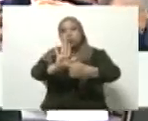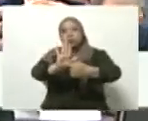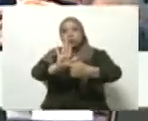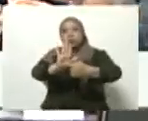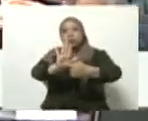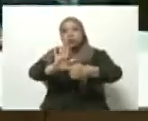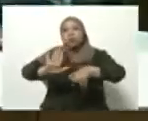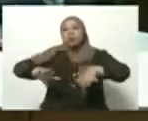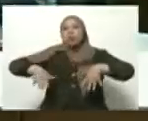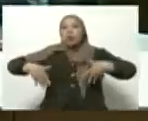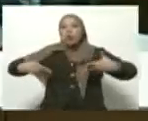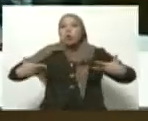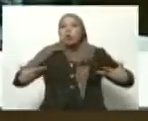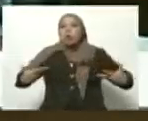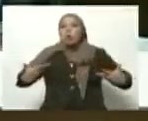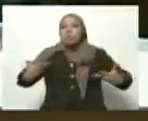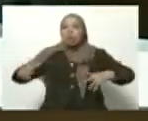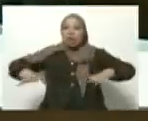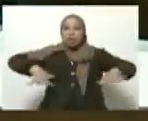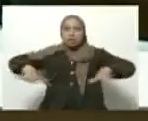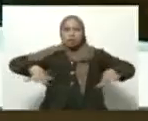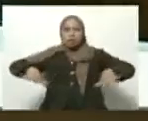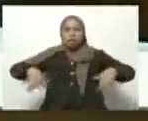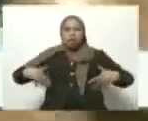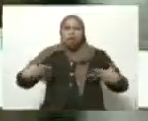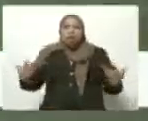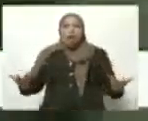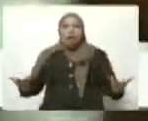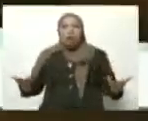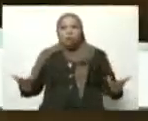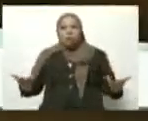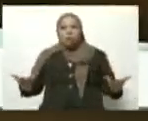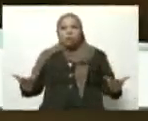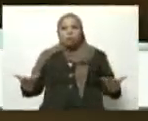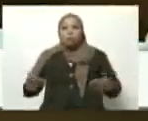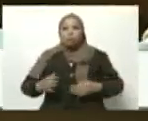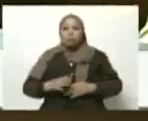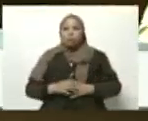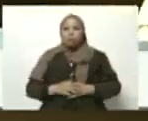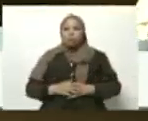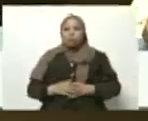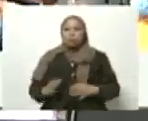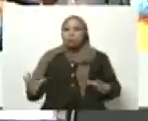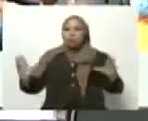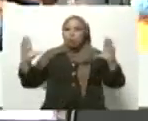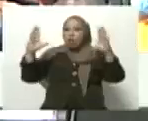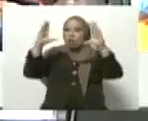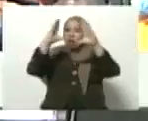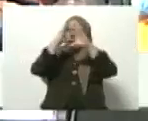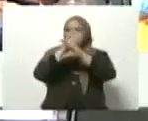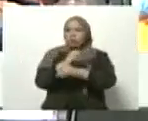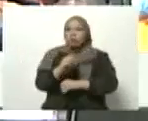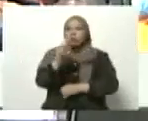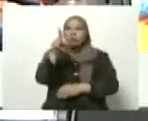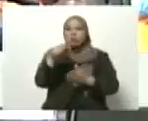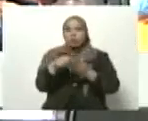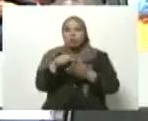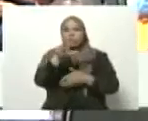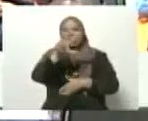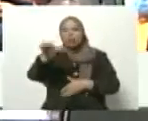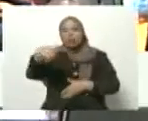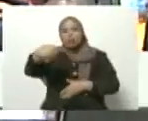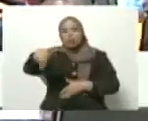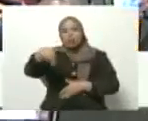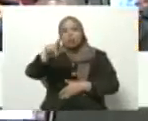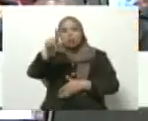¿cuándo vamos a actuar? A pocos pasos de aquí, en la noche del 3 al 4 de julio de 1811,